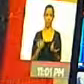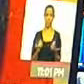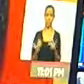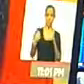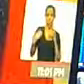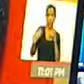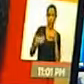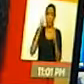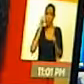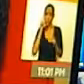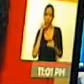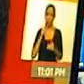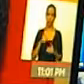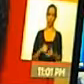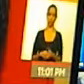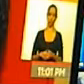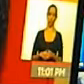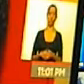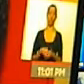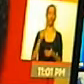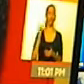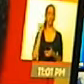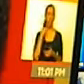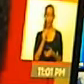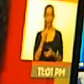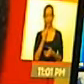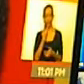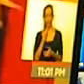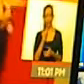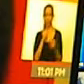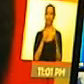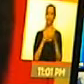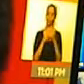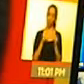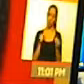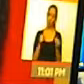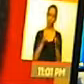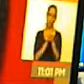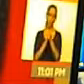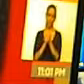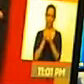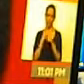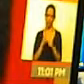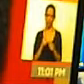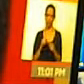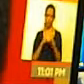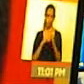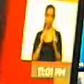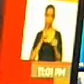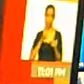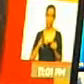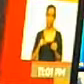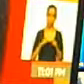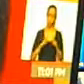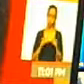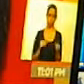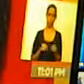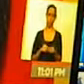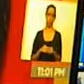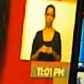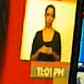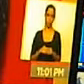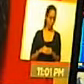Claro, pero yo te voy a decir, ya, no, todos estos compañeros que dice ahí, todos son unos ladrones, todos son unos tipos.